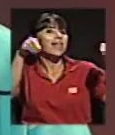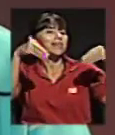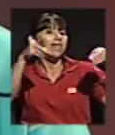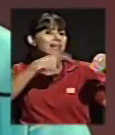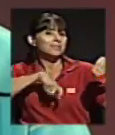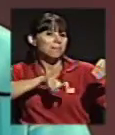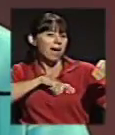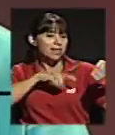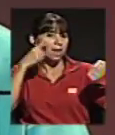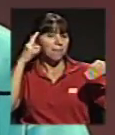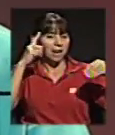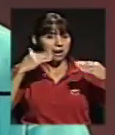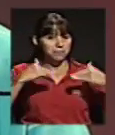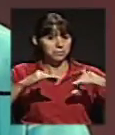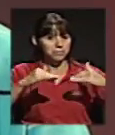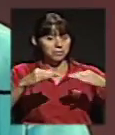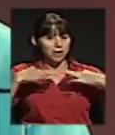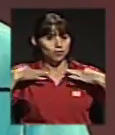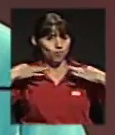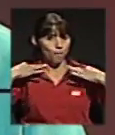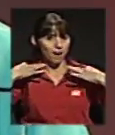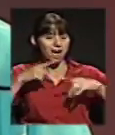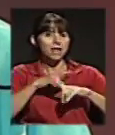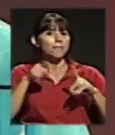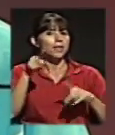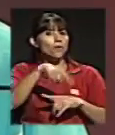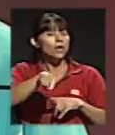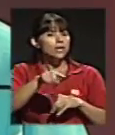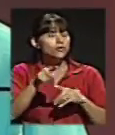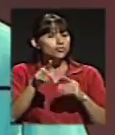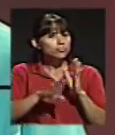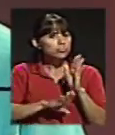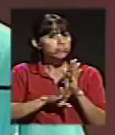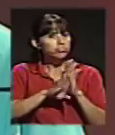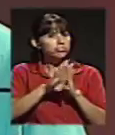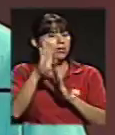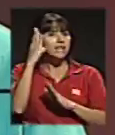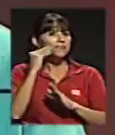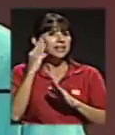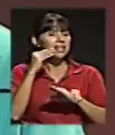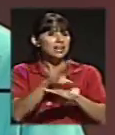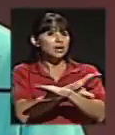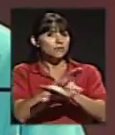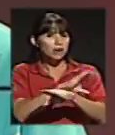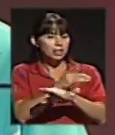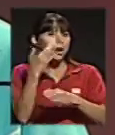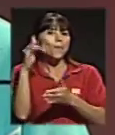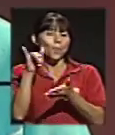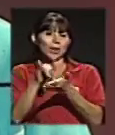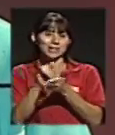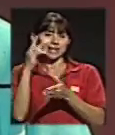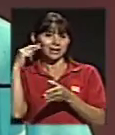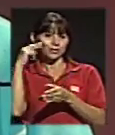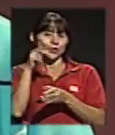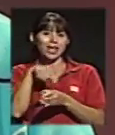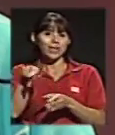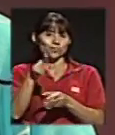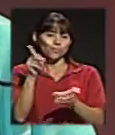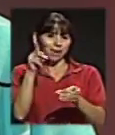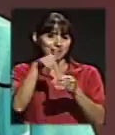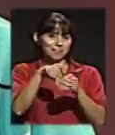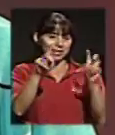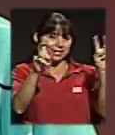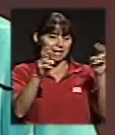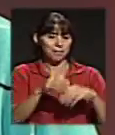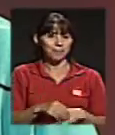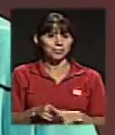ha desarrollado una gran experiencia en informática, entonces por eso es que ellos también participan, digamos, en este tema. El